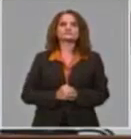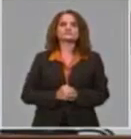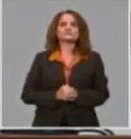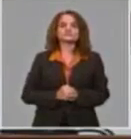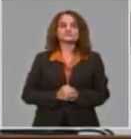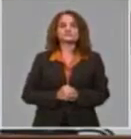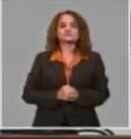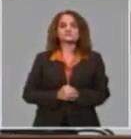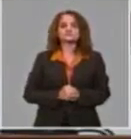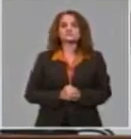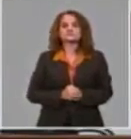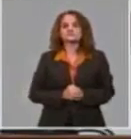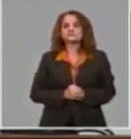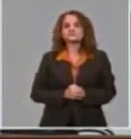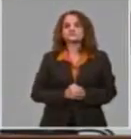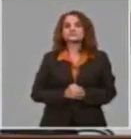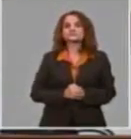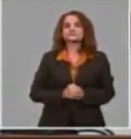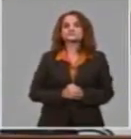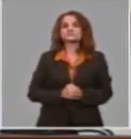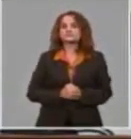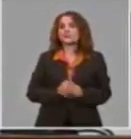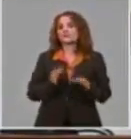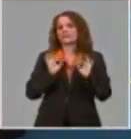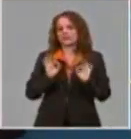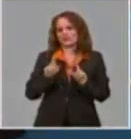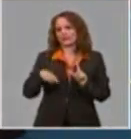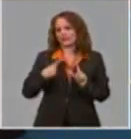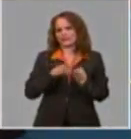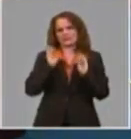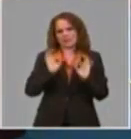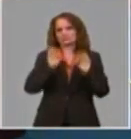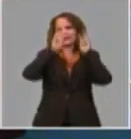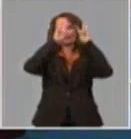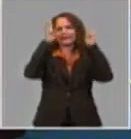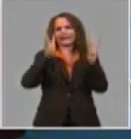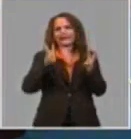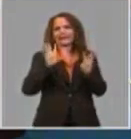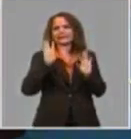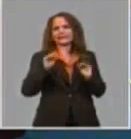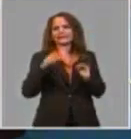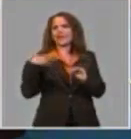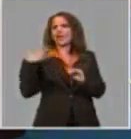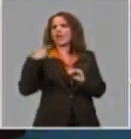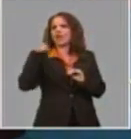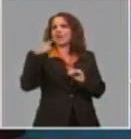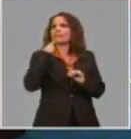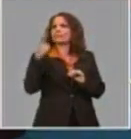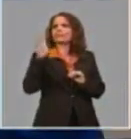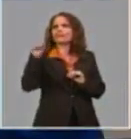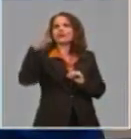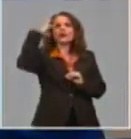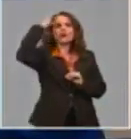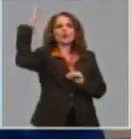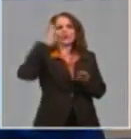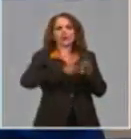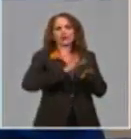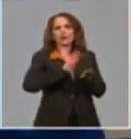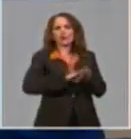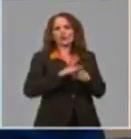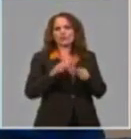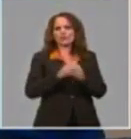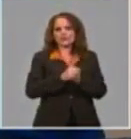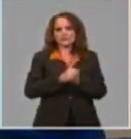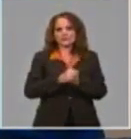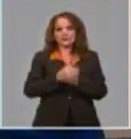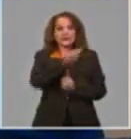Detrás de todo esto vienen las acusaciones al Estado, al gobierno, tratan de dividir a la opinión pública y poner una vez más